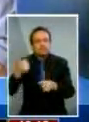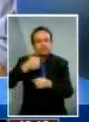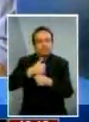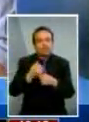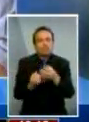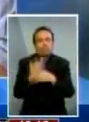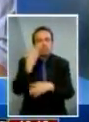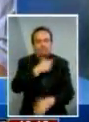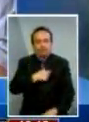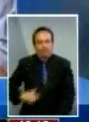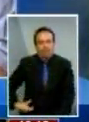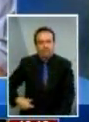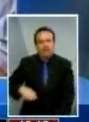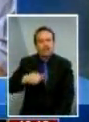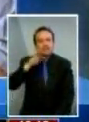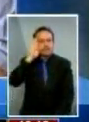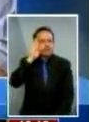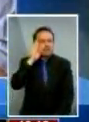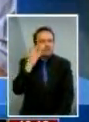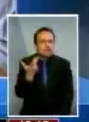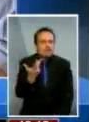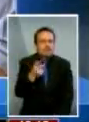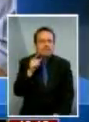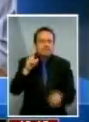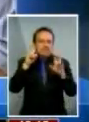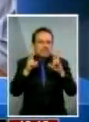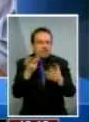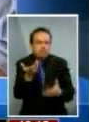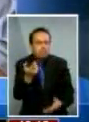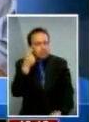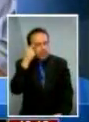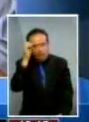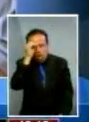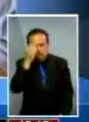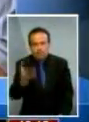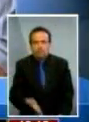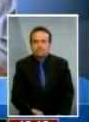gobierno y tal vez de cambio de sensibilidad respecto a este tema?